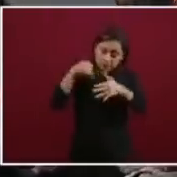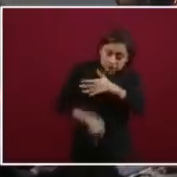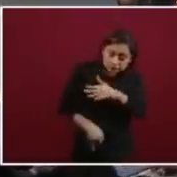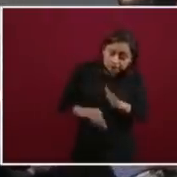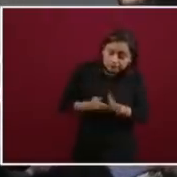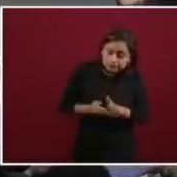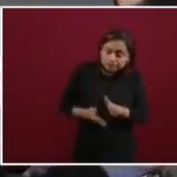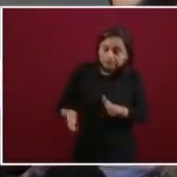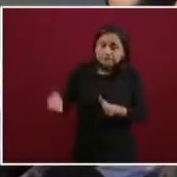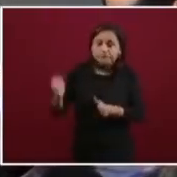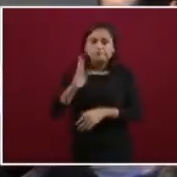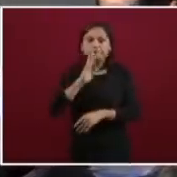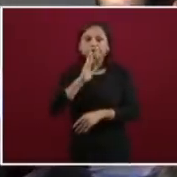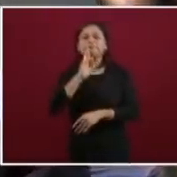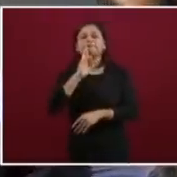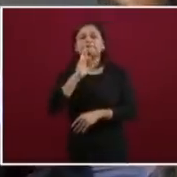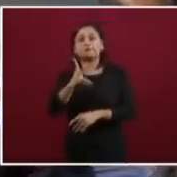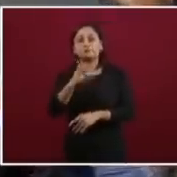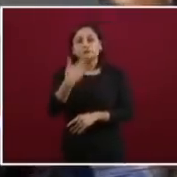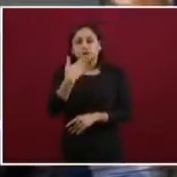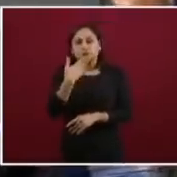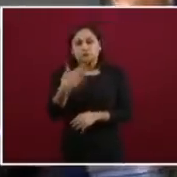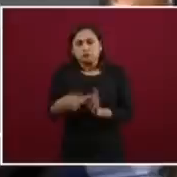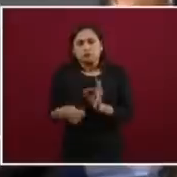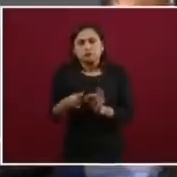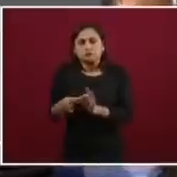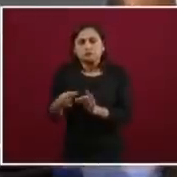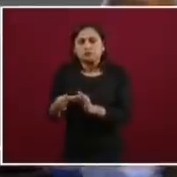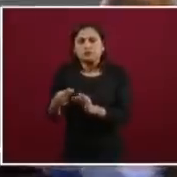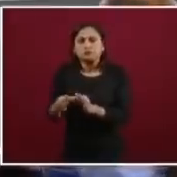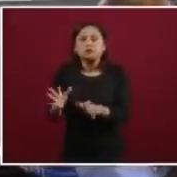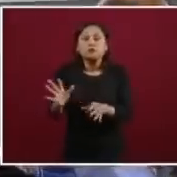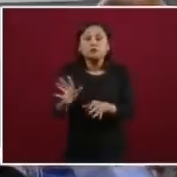entre autoridades y delincuencia